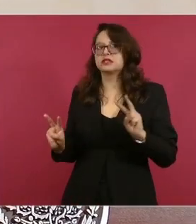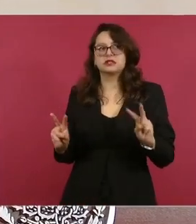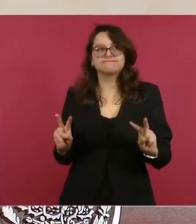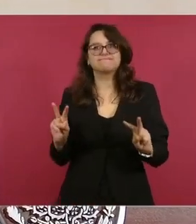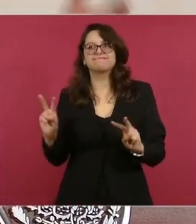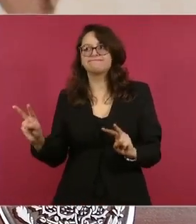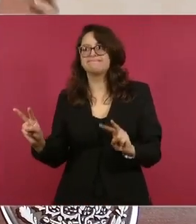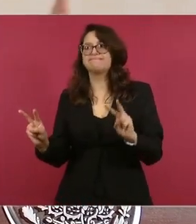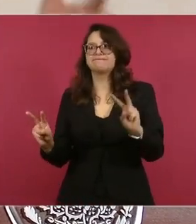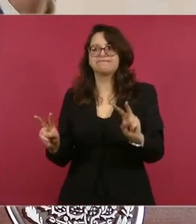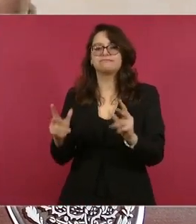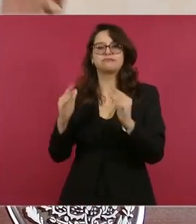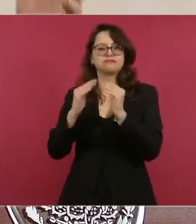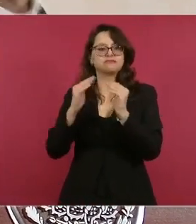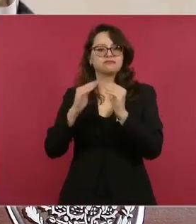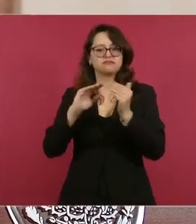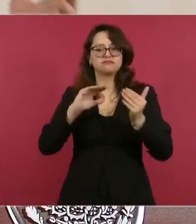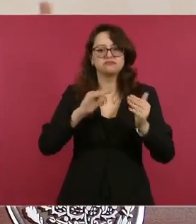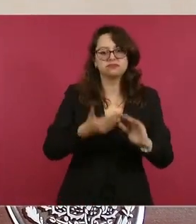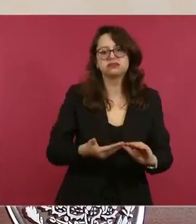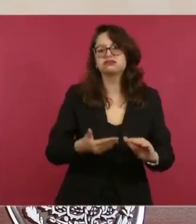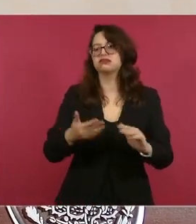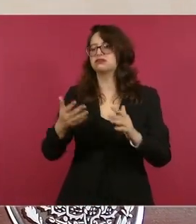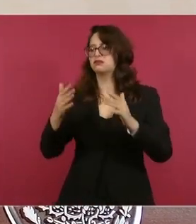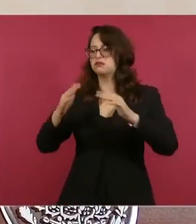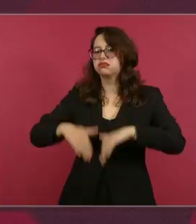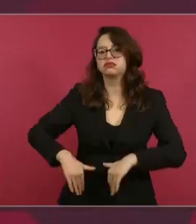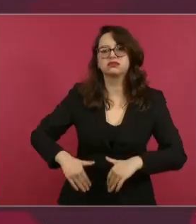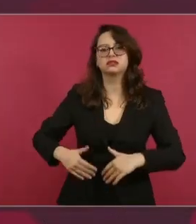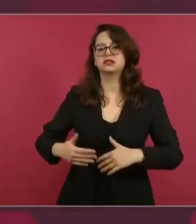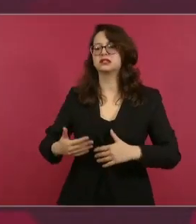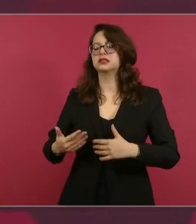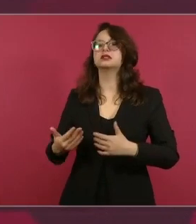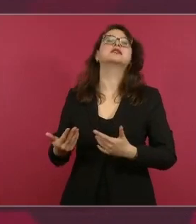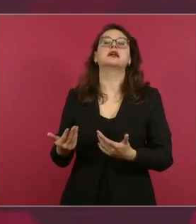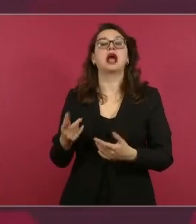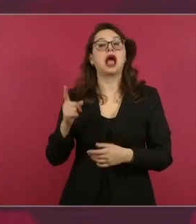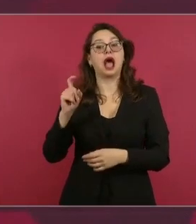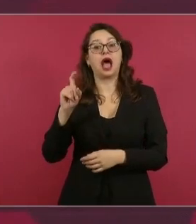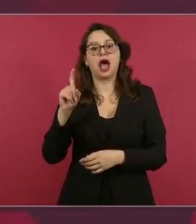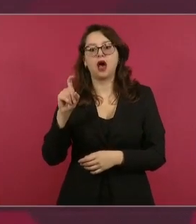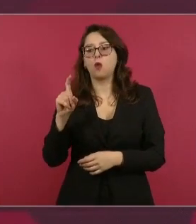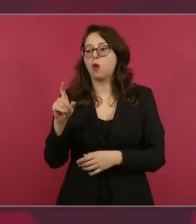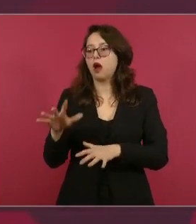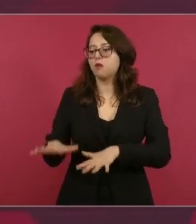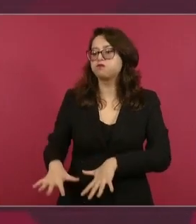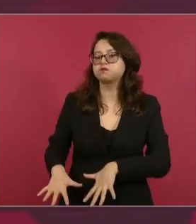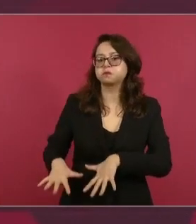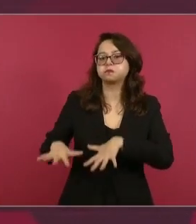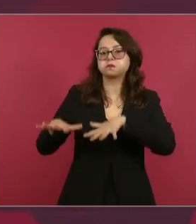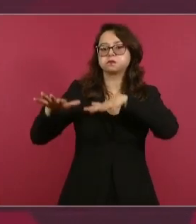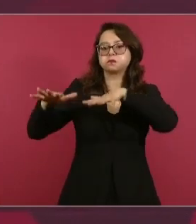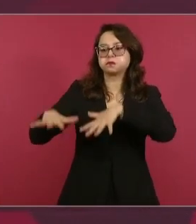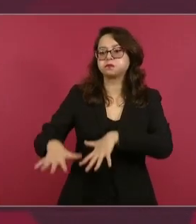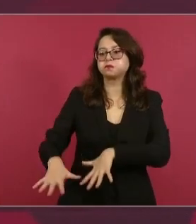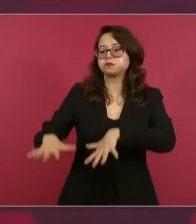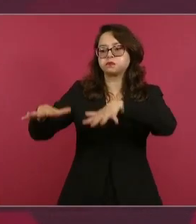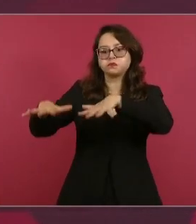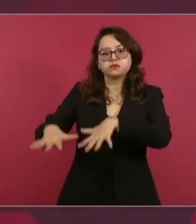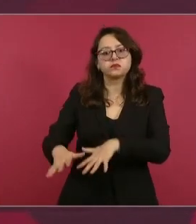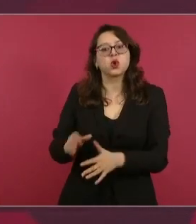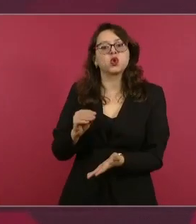Como todavía de el agua inundando la carretera,